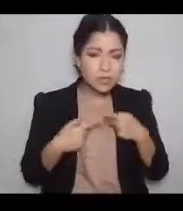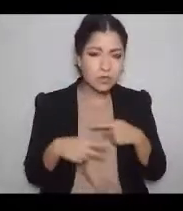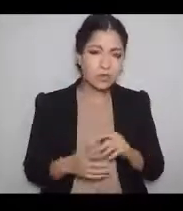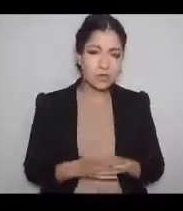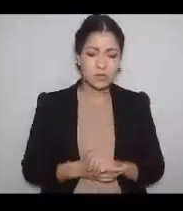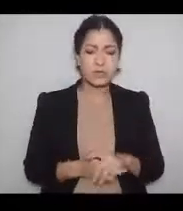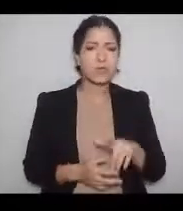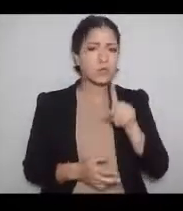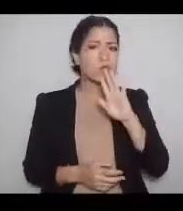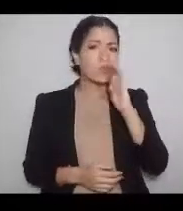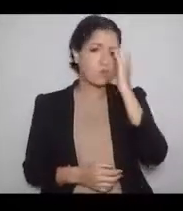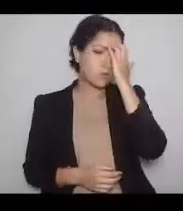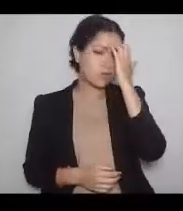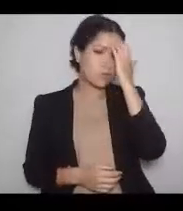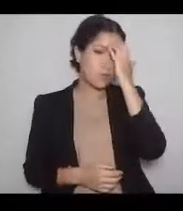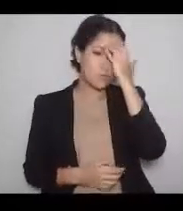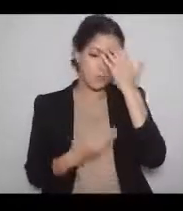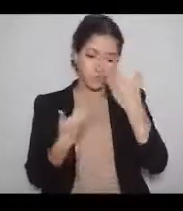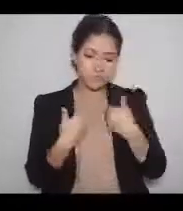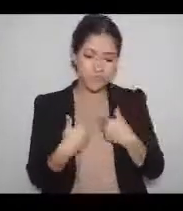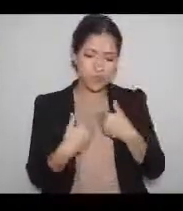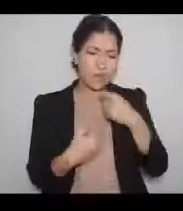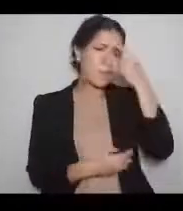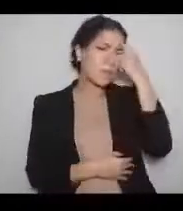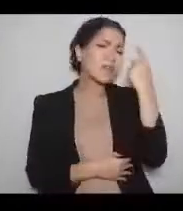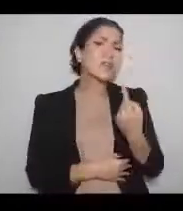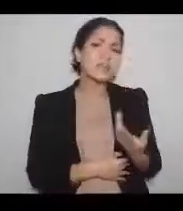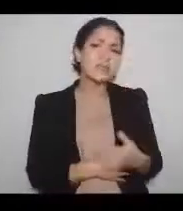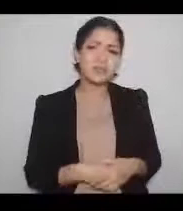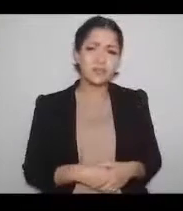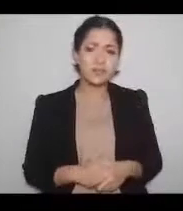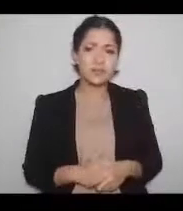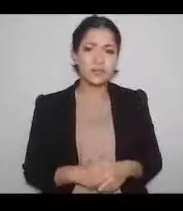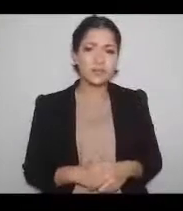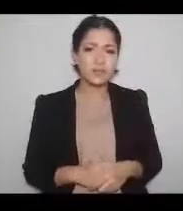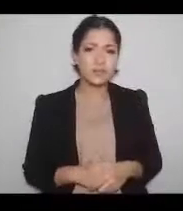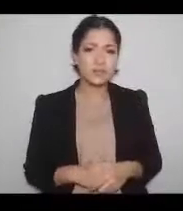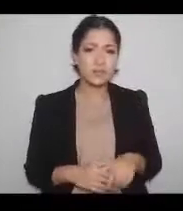¿Para qué? Fuiste un Hamlet, chingón.